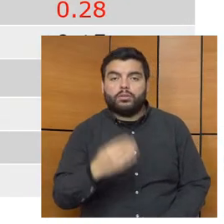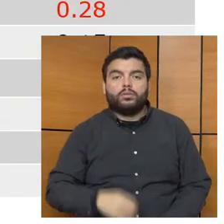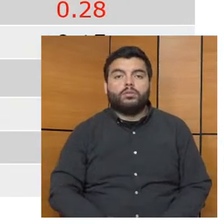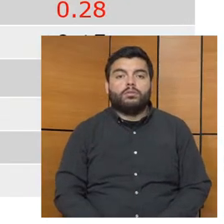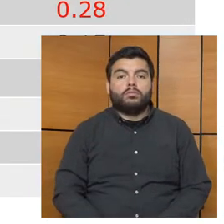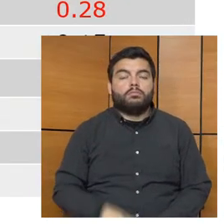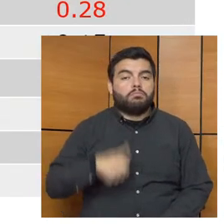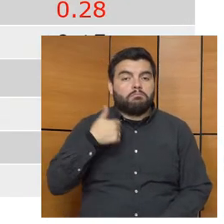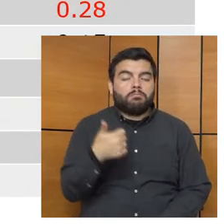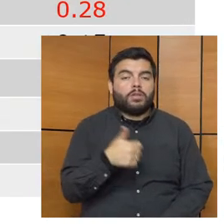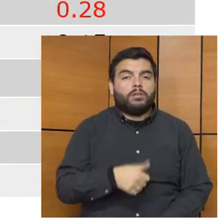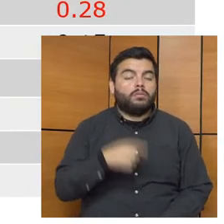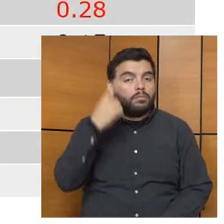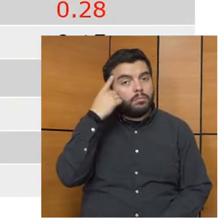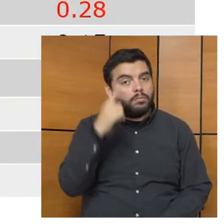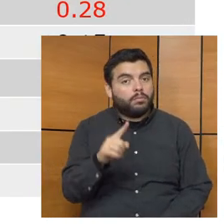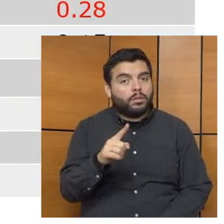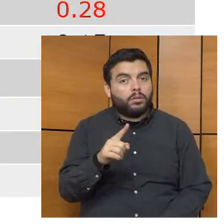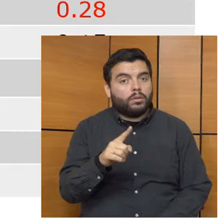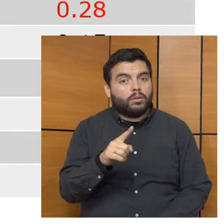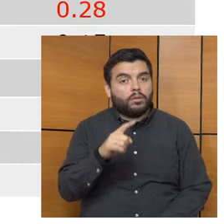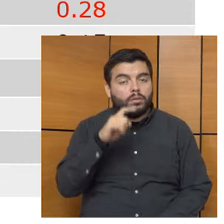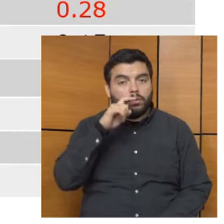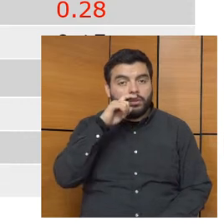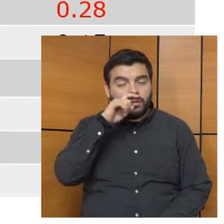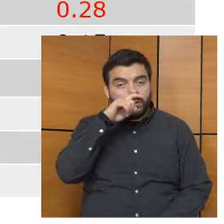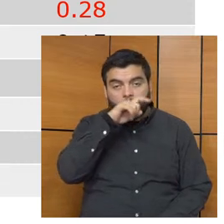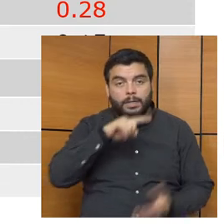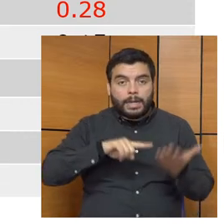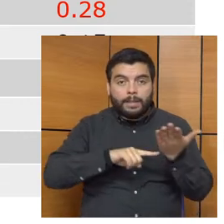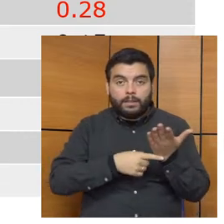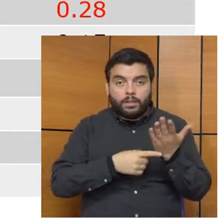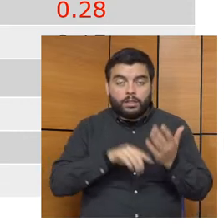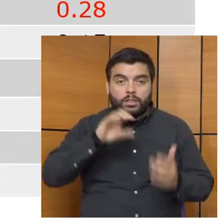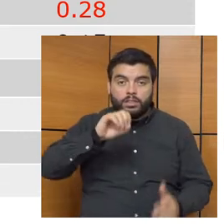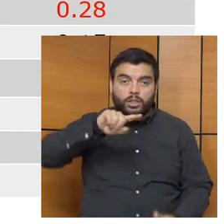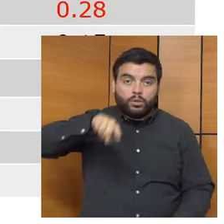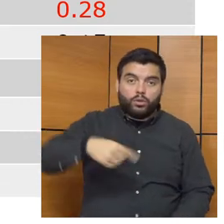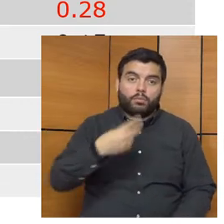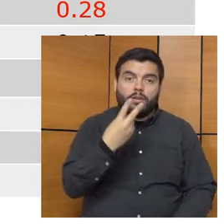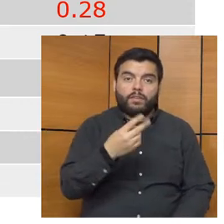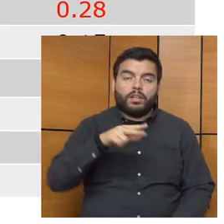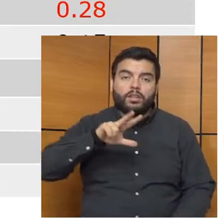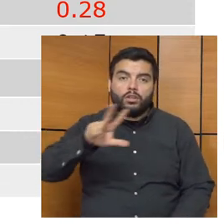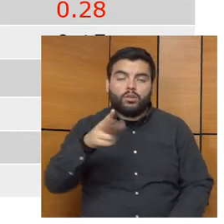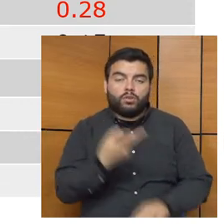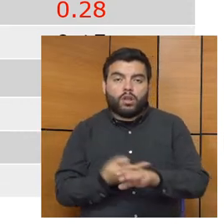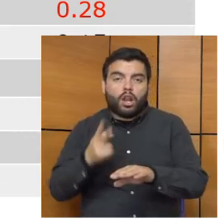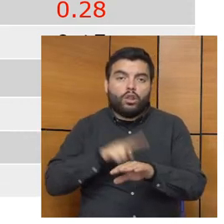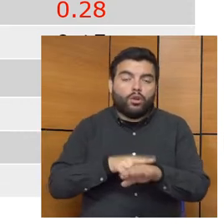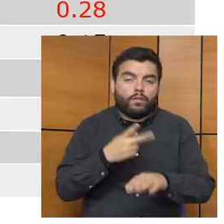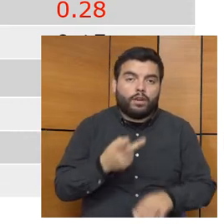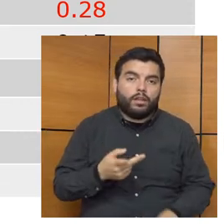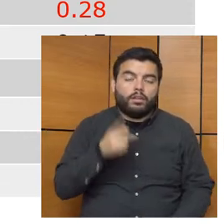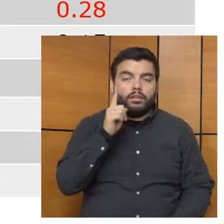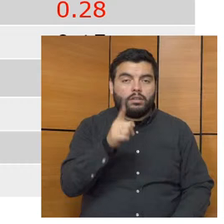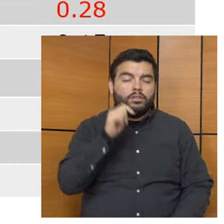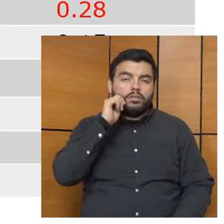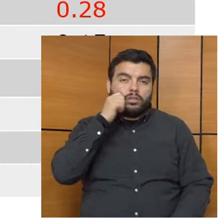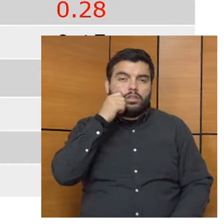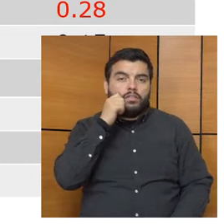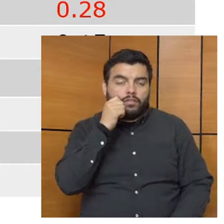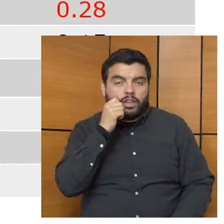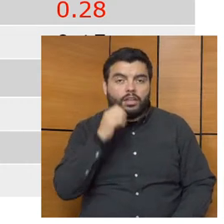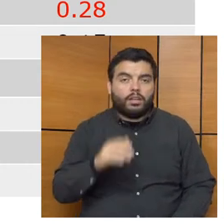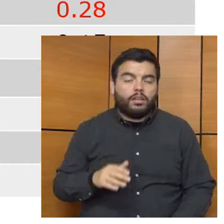Bien, pero el tecnológicamente apático, la motivación hedónica es 0.28, el doble. Aquí está en rojo porque son diferencias significativas estadísticamente. O sea,